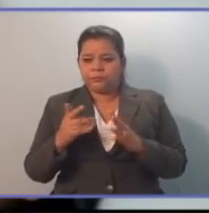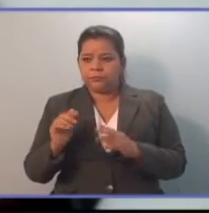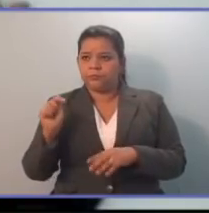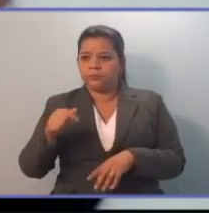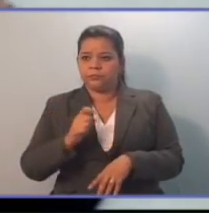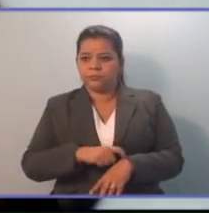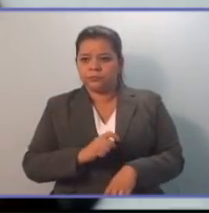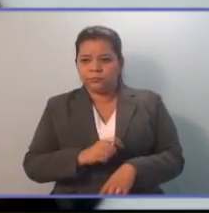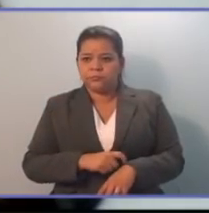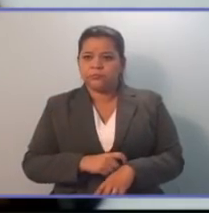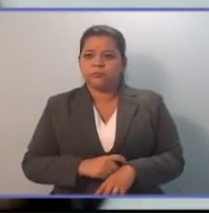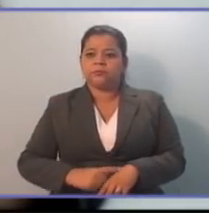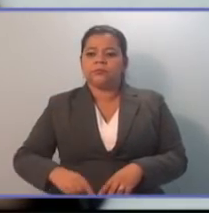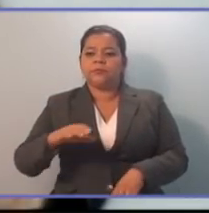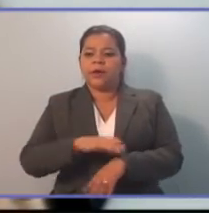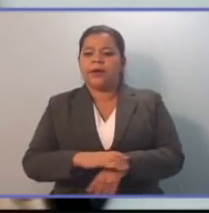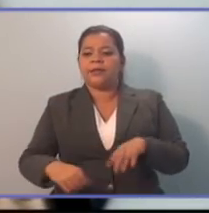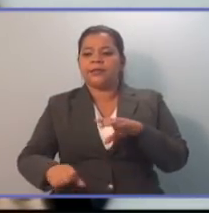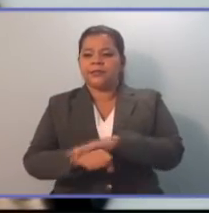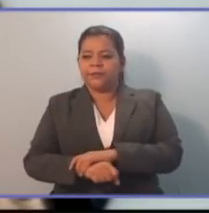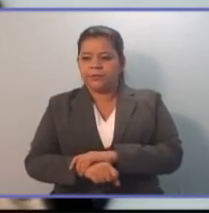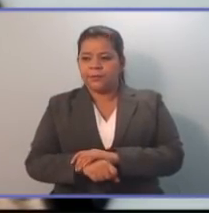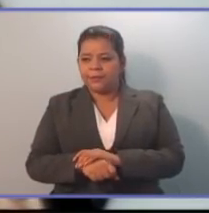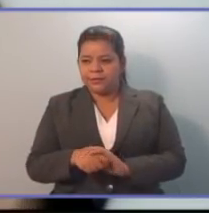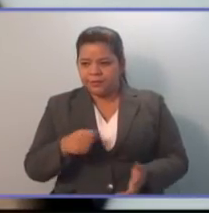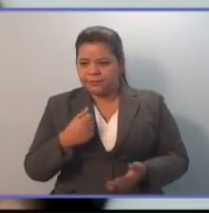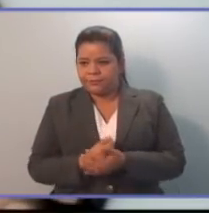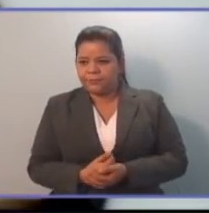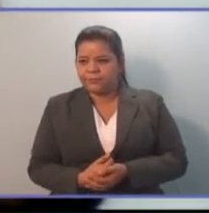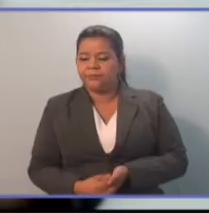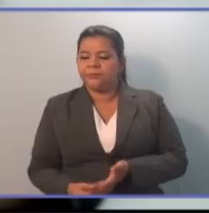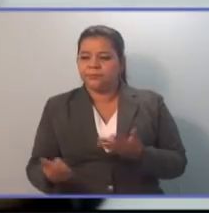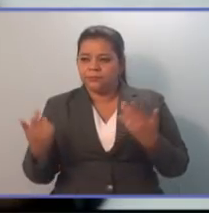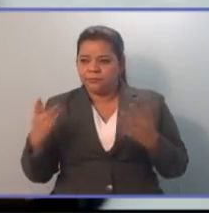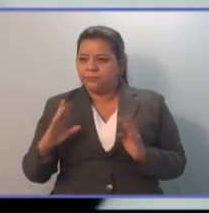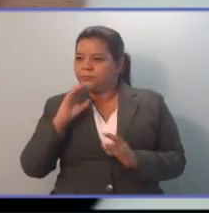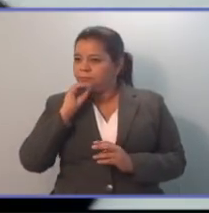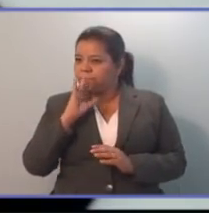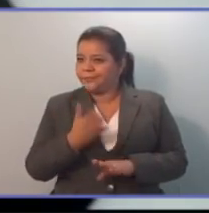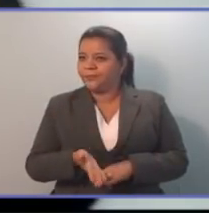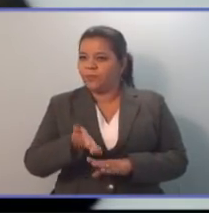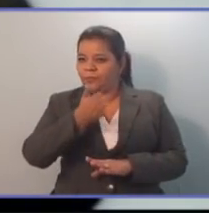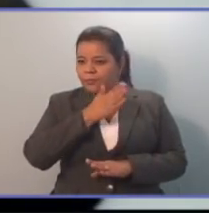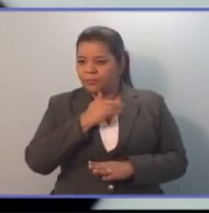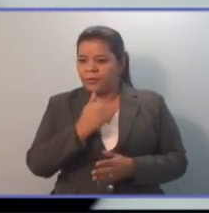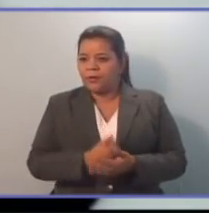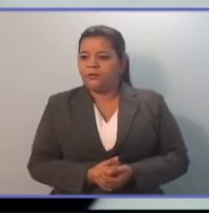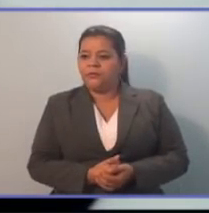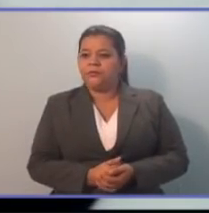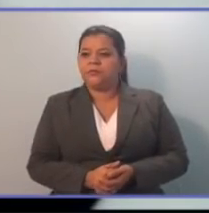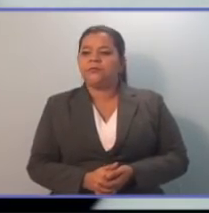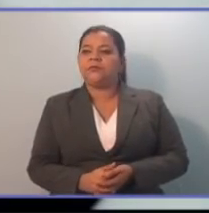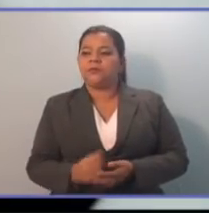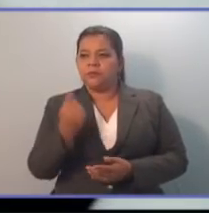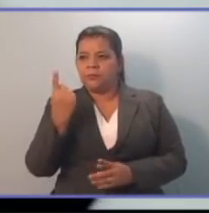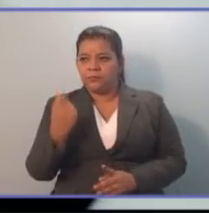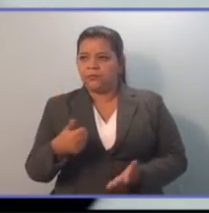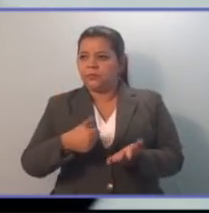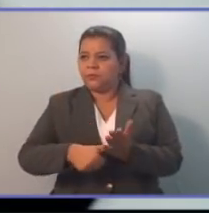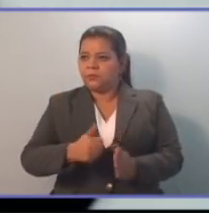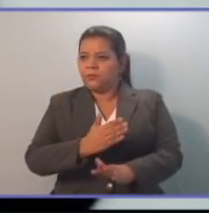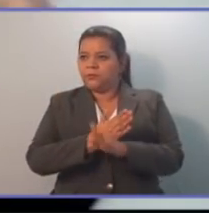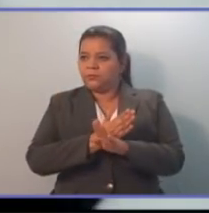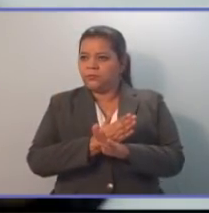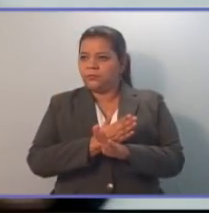momento de la detención del imputado y se admiran que antes el defensor era nombrado cuando ya